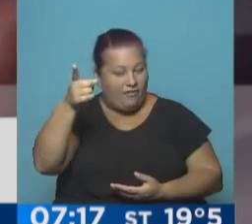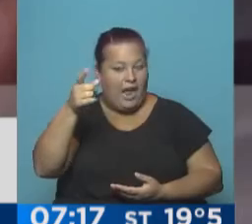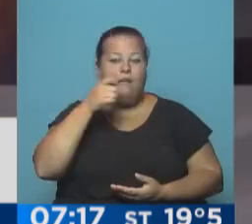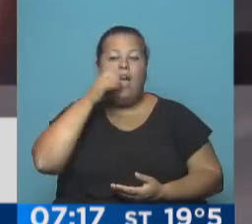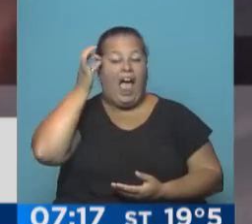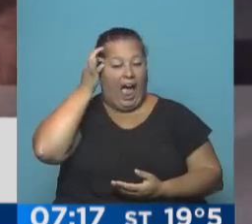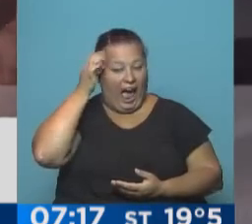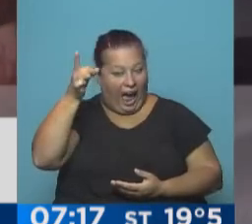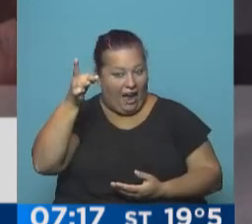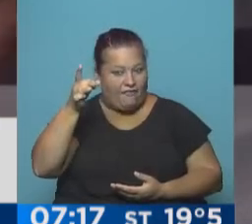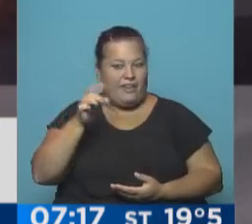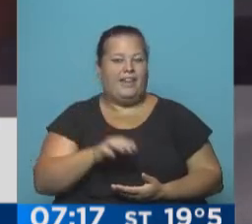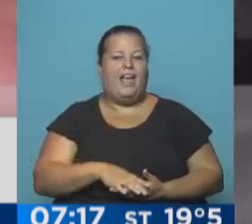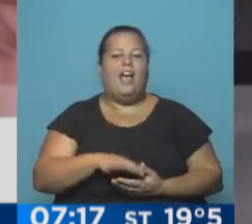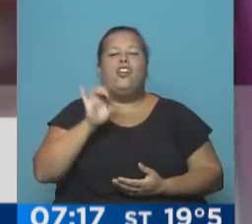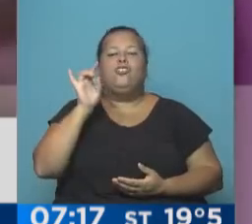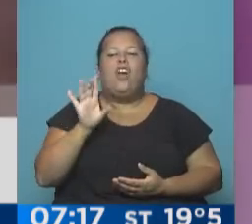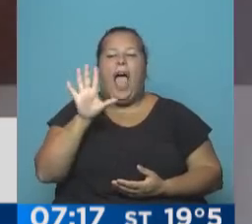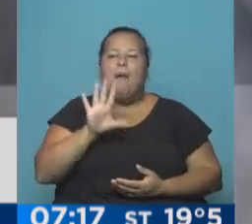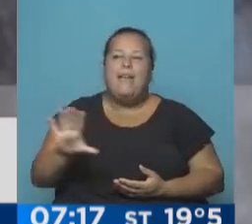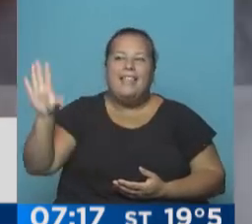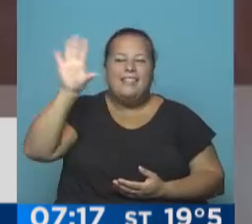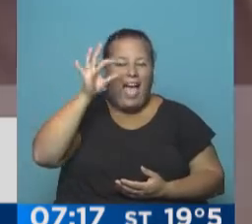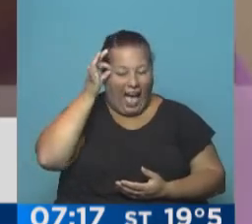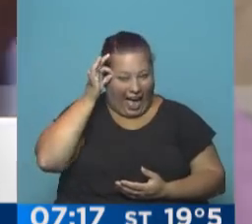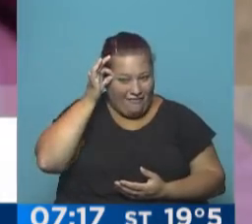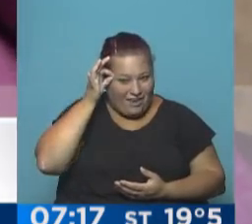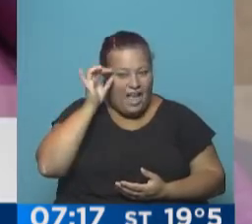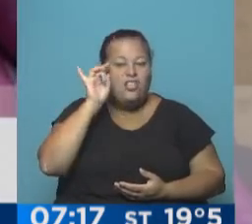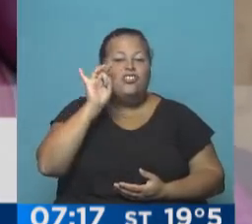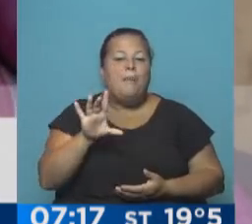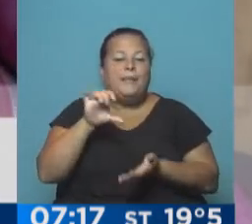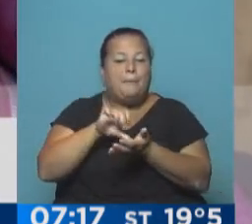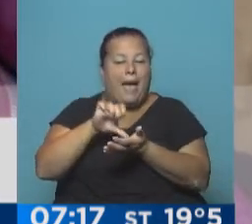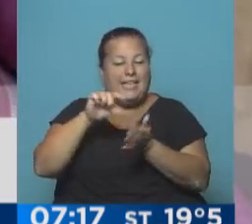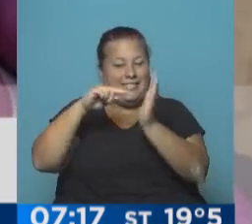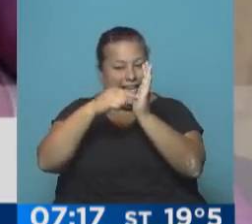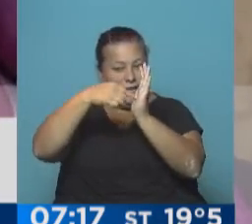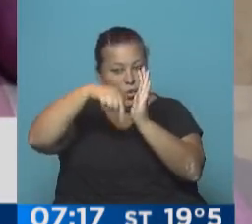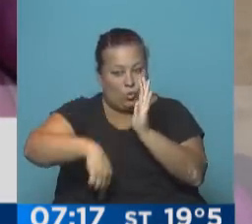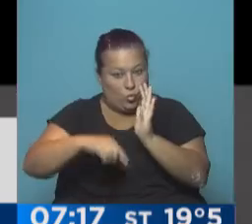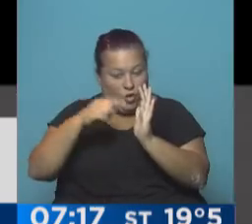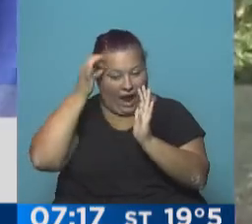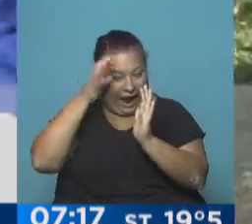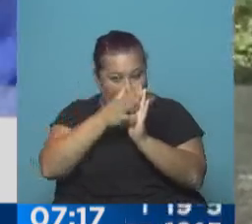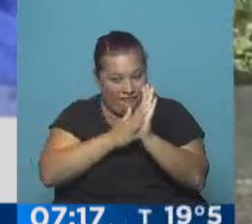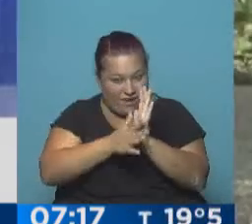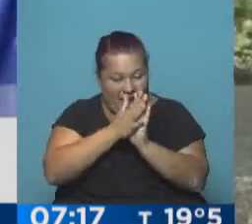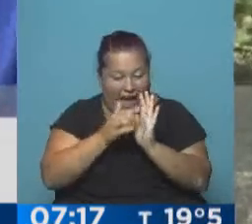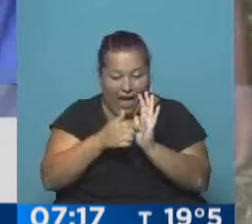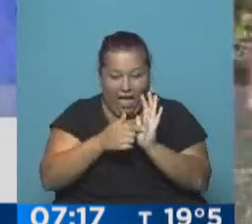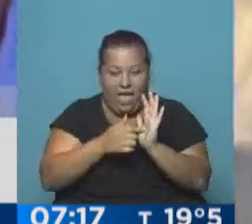ubicamos en África tan solo en el continente africano y simplemente en los países del centro y del sur de de aquel